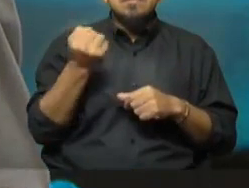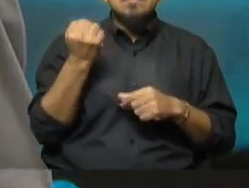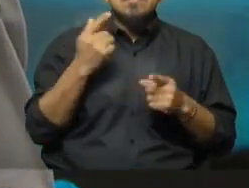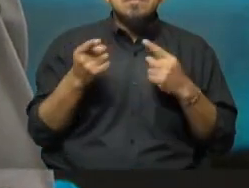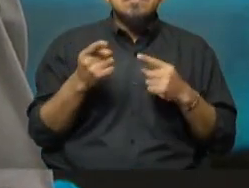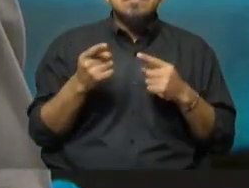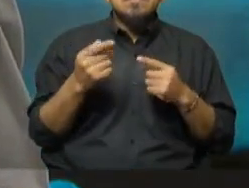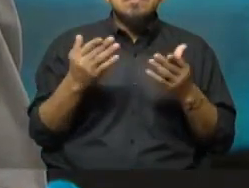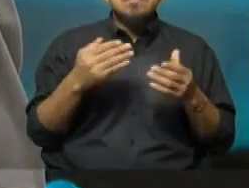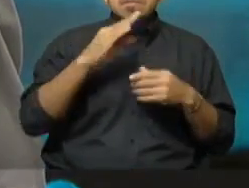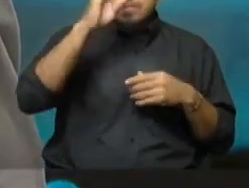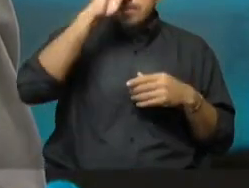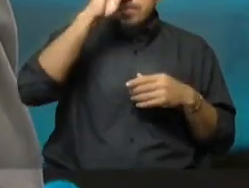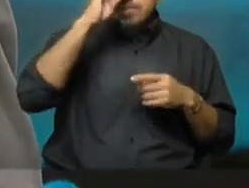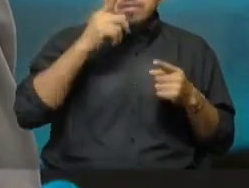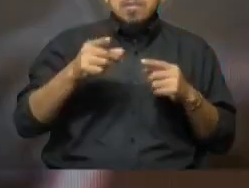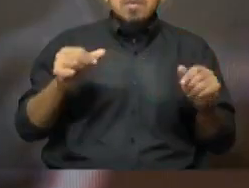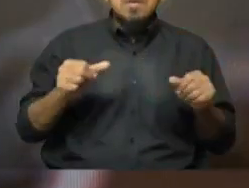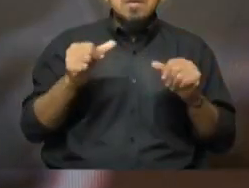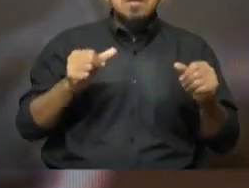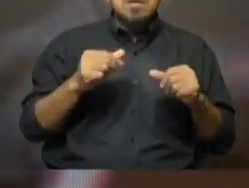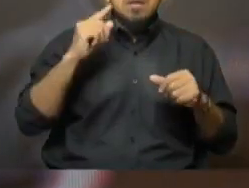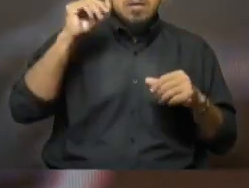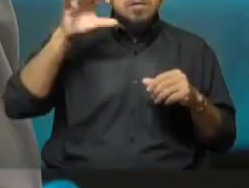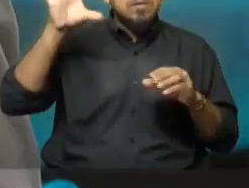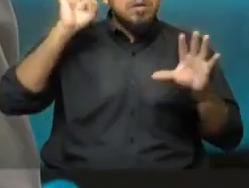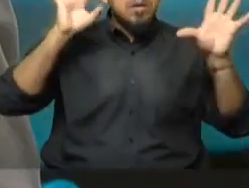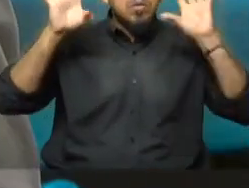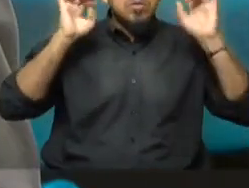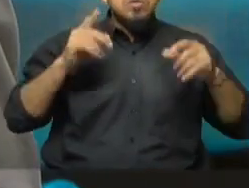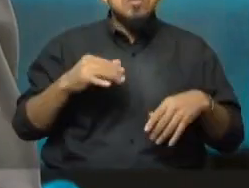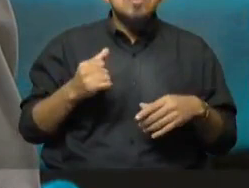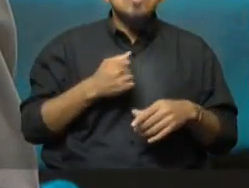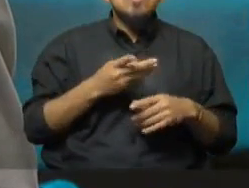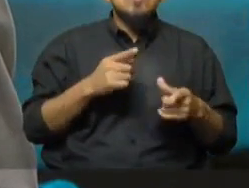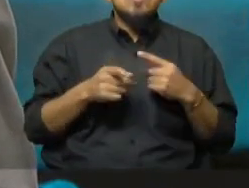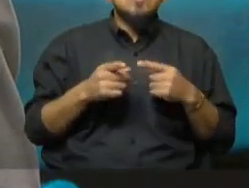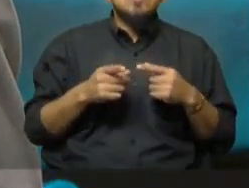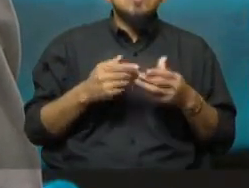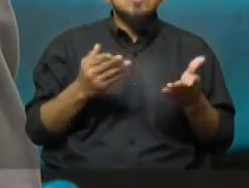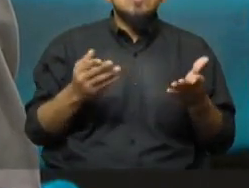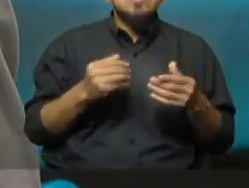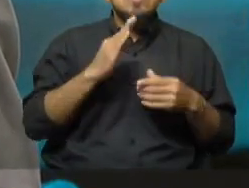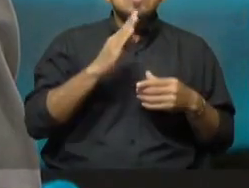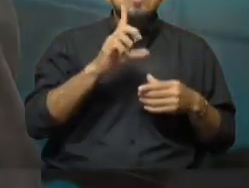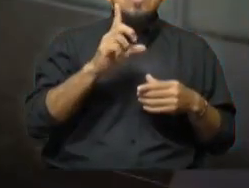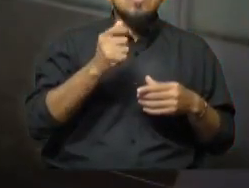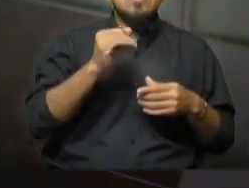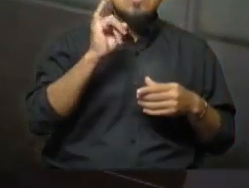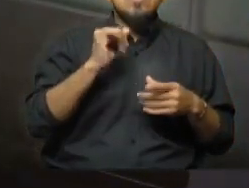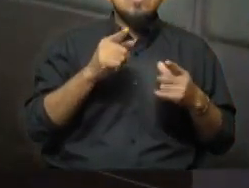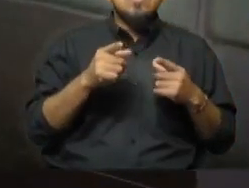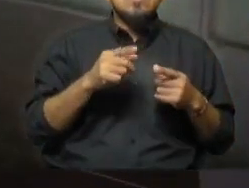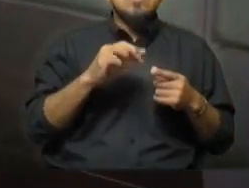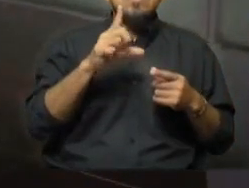gente aprenda, tome esa conciencia de escucha, esto de revisar cuántas cantantes tenés en tu playlist. Tenés que llegar a casa y fijarte,